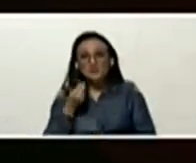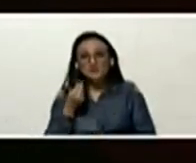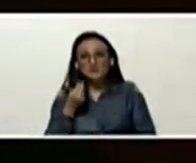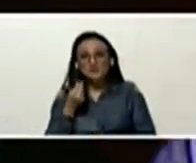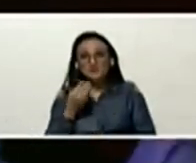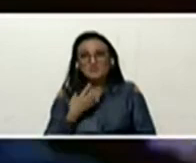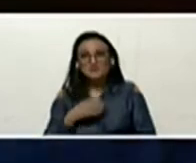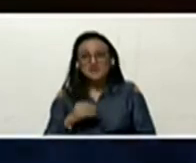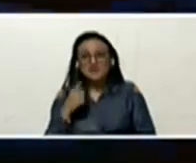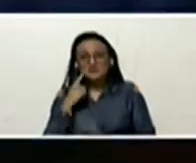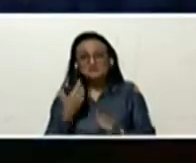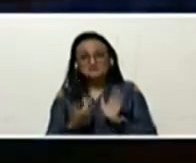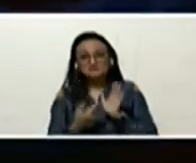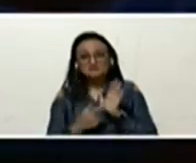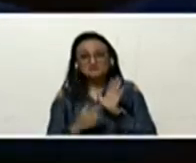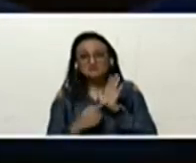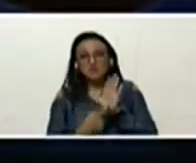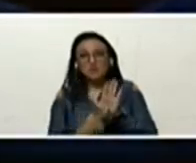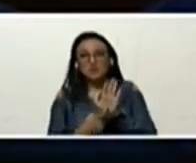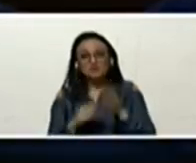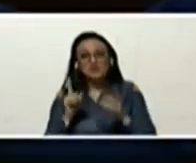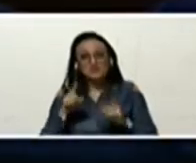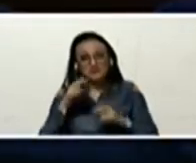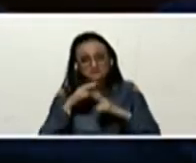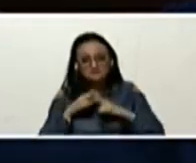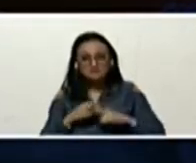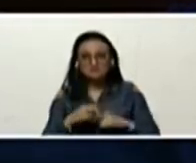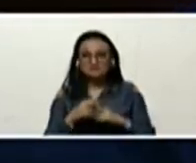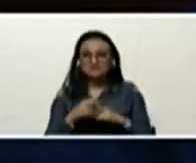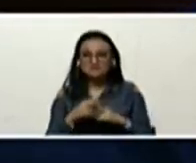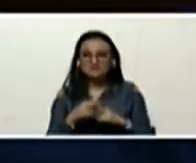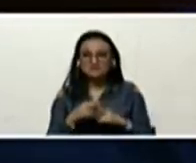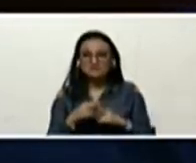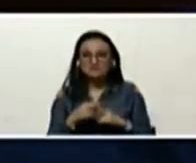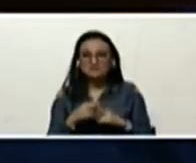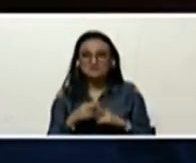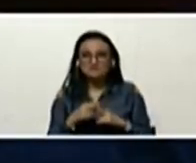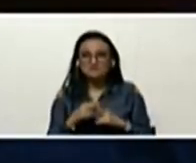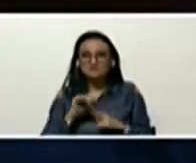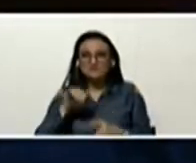Presidente, allí planteamos y además hacemos un homenaje, como bien identificó,